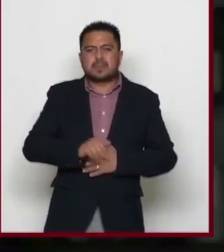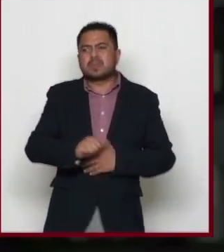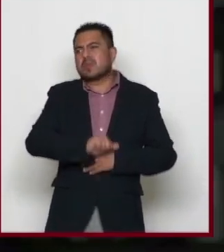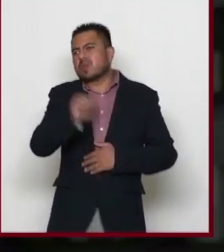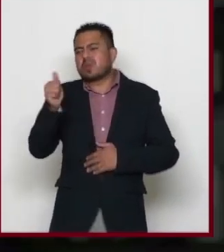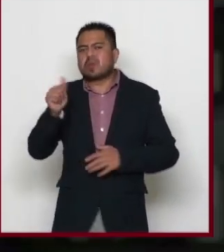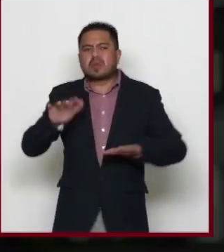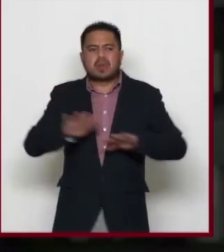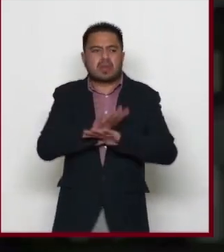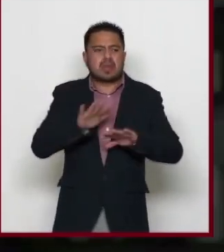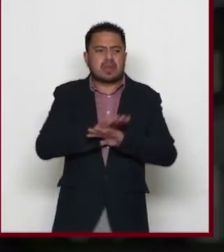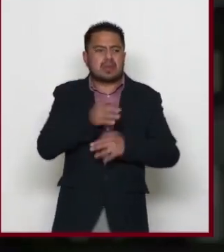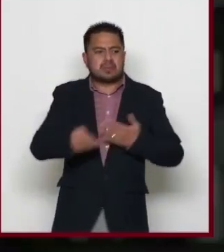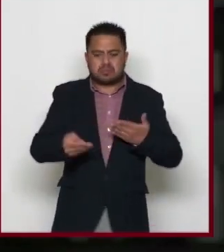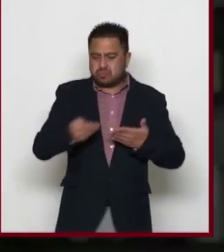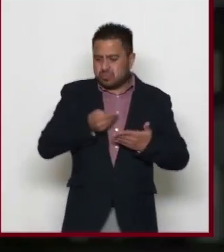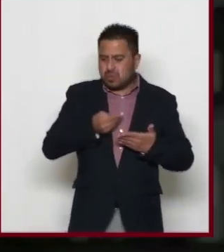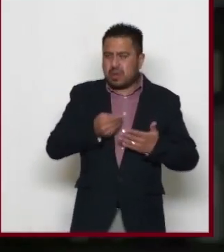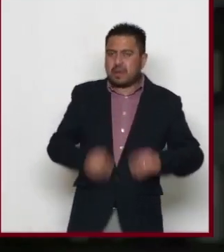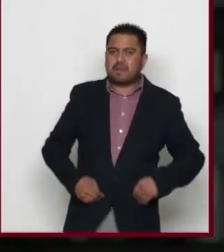camino otro